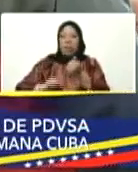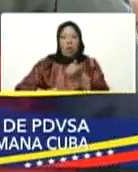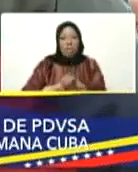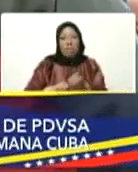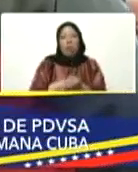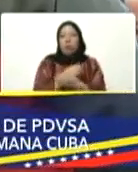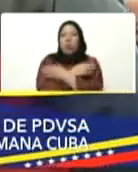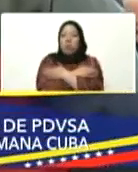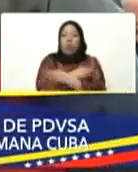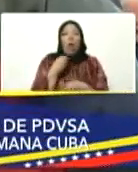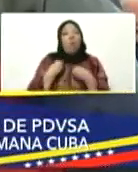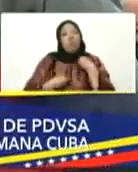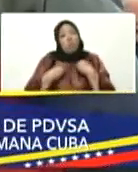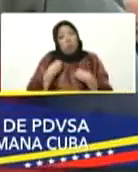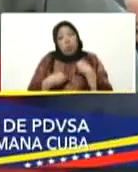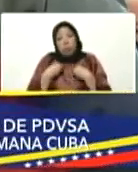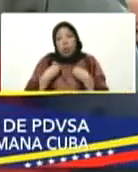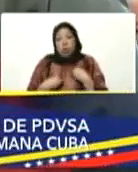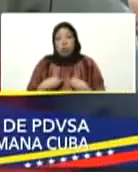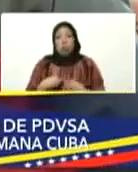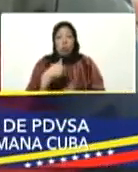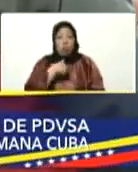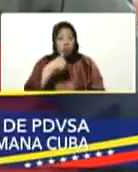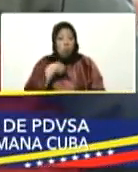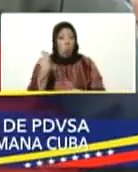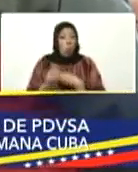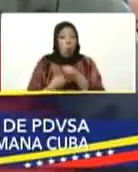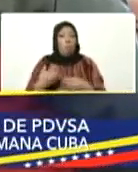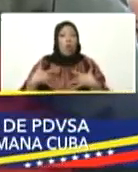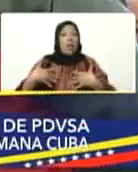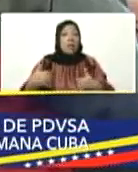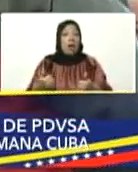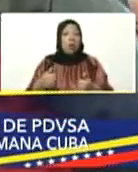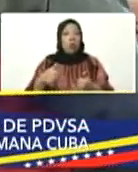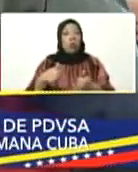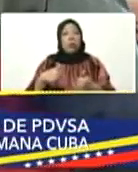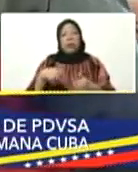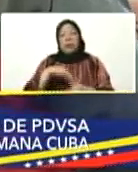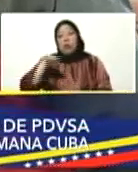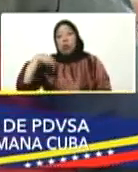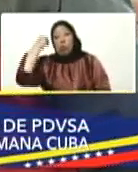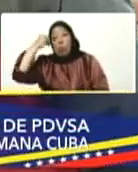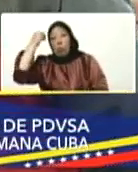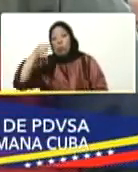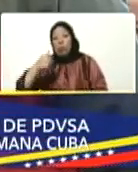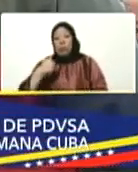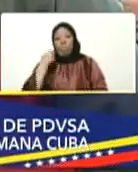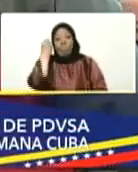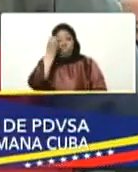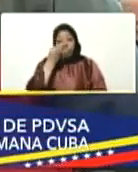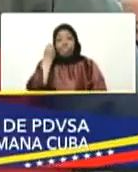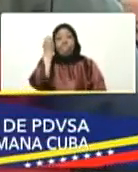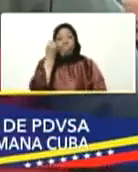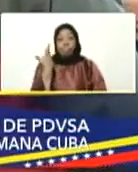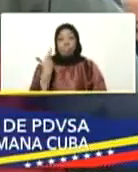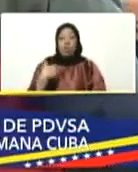afecto, preocupados por nuestra integridad, y eso nos creaba el compromiso de